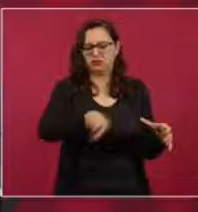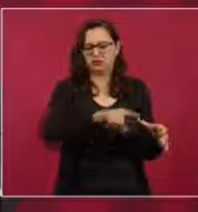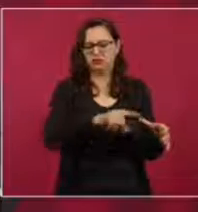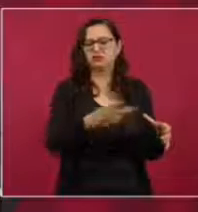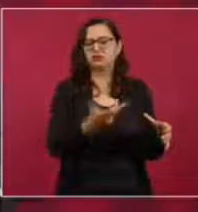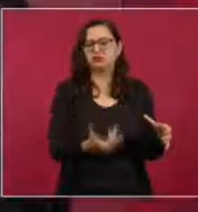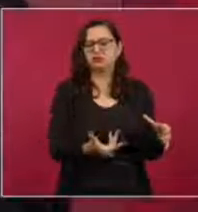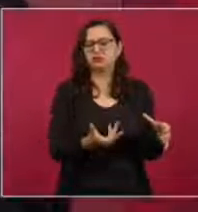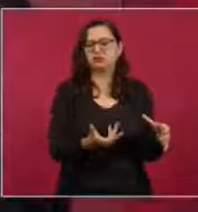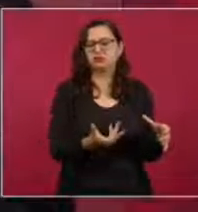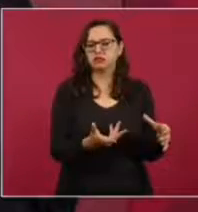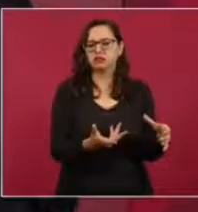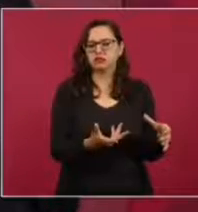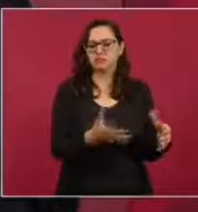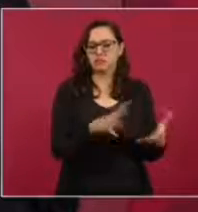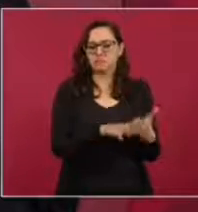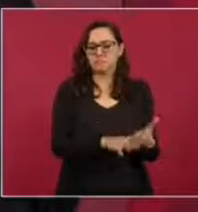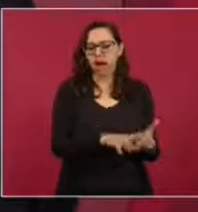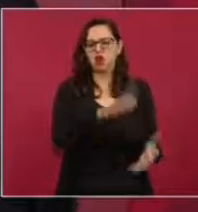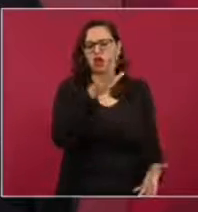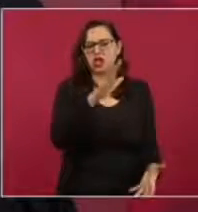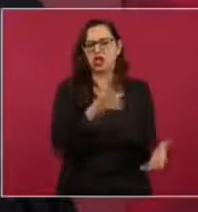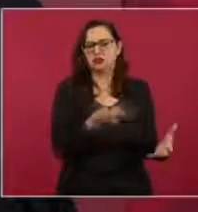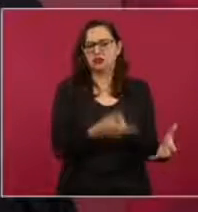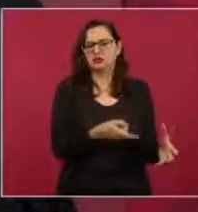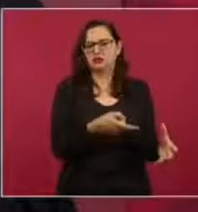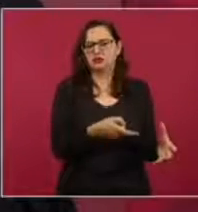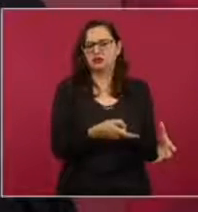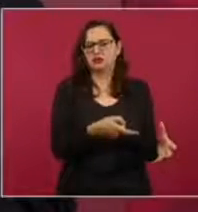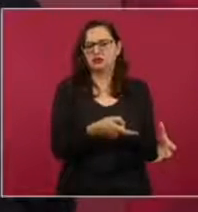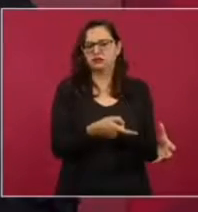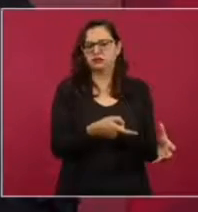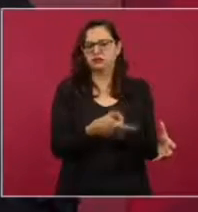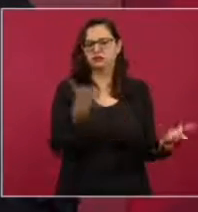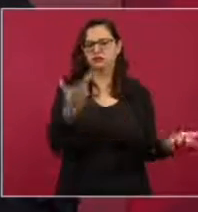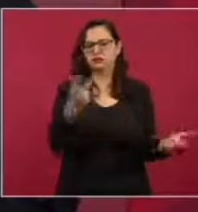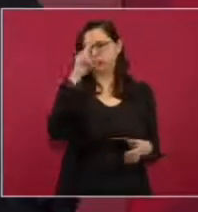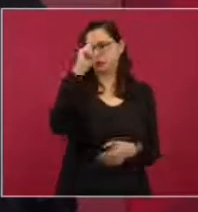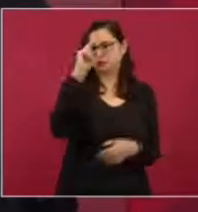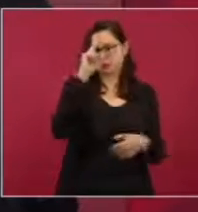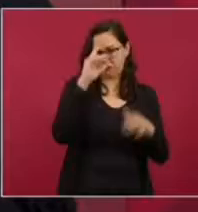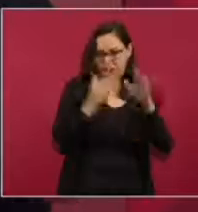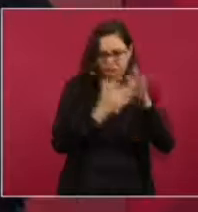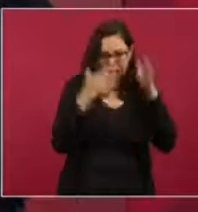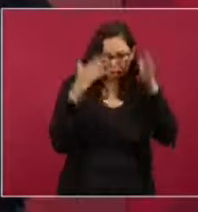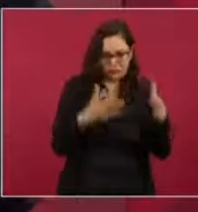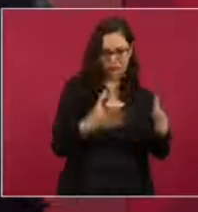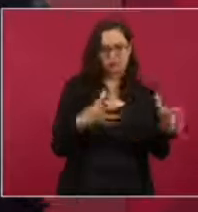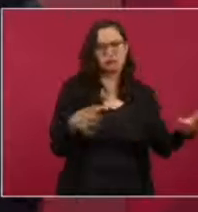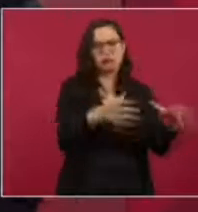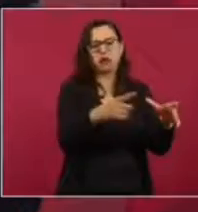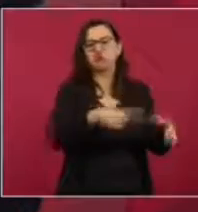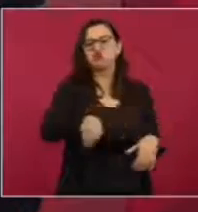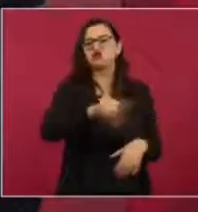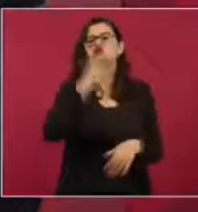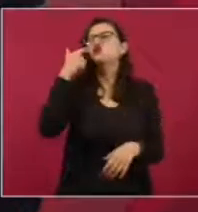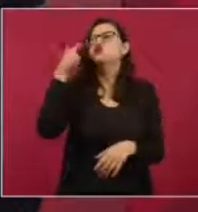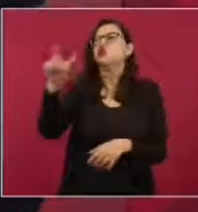pero sí la mayoría, o los intelectuales orgánicos, ¿a qué apuestan?